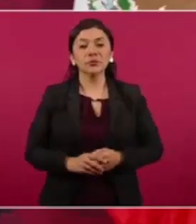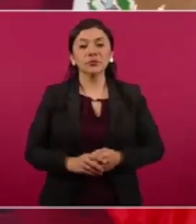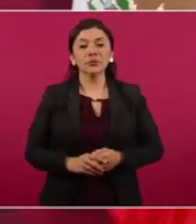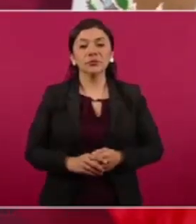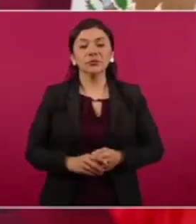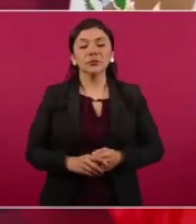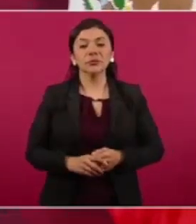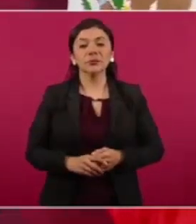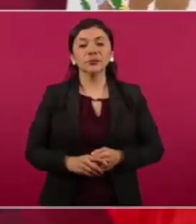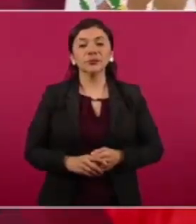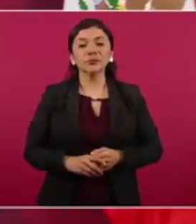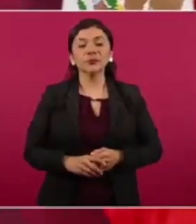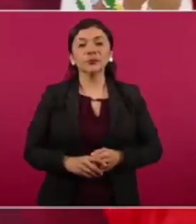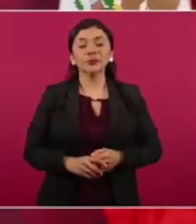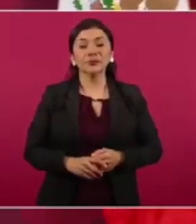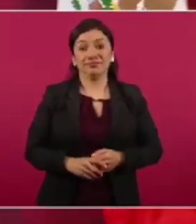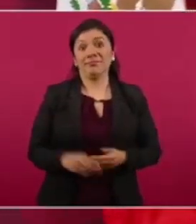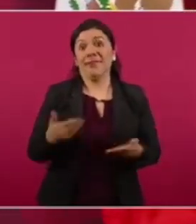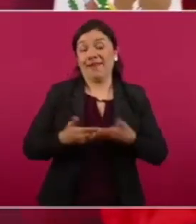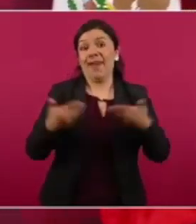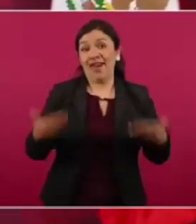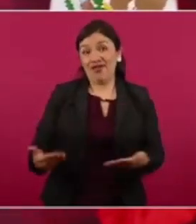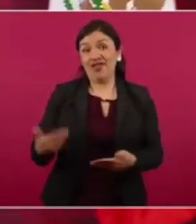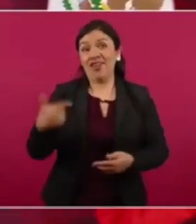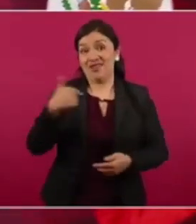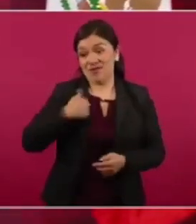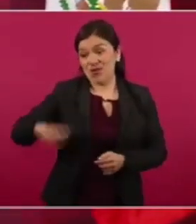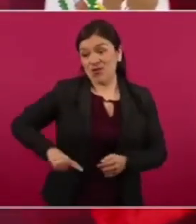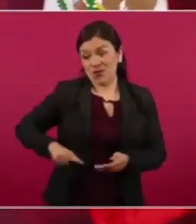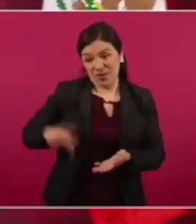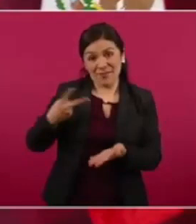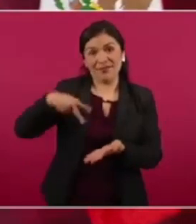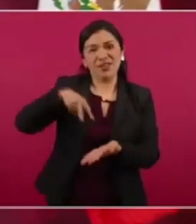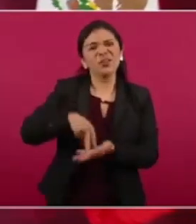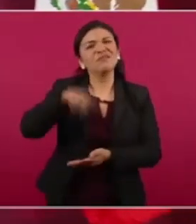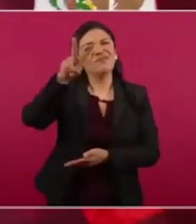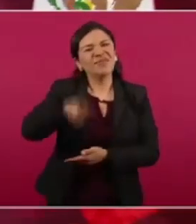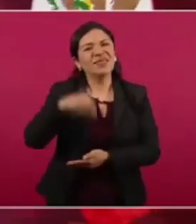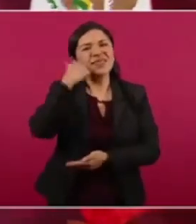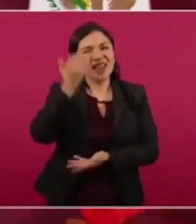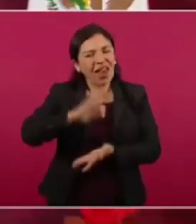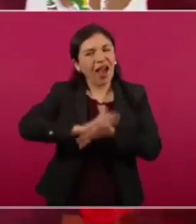Y nosotros lo que queremos es una transformación,